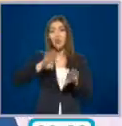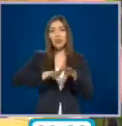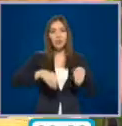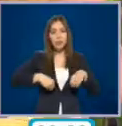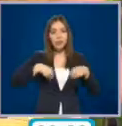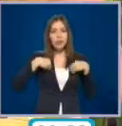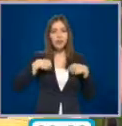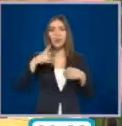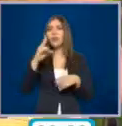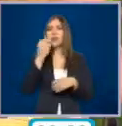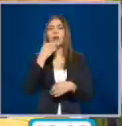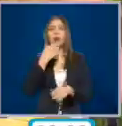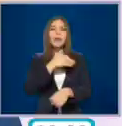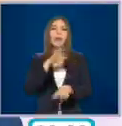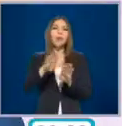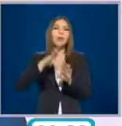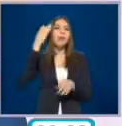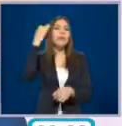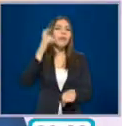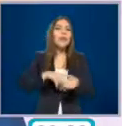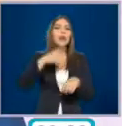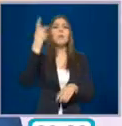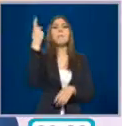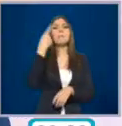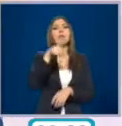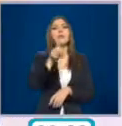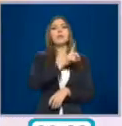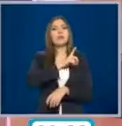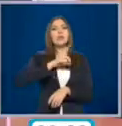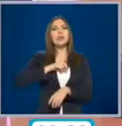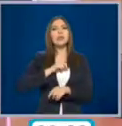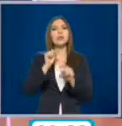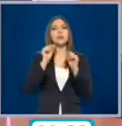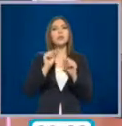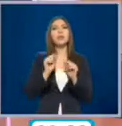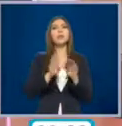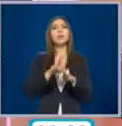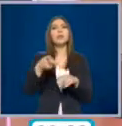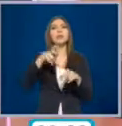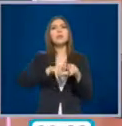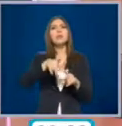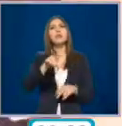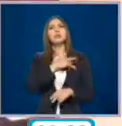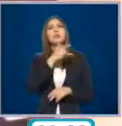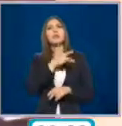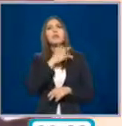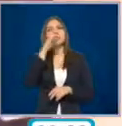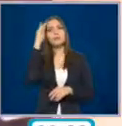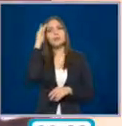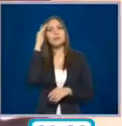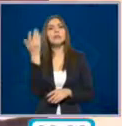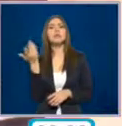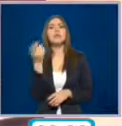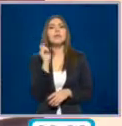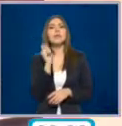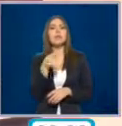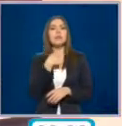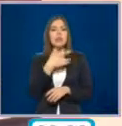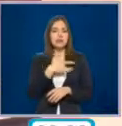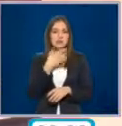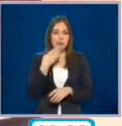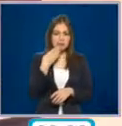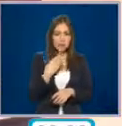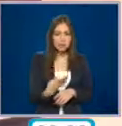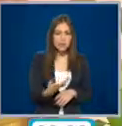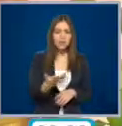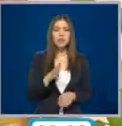qué se siente mal, y a partir de eso darle ese espacio a la otra persona y sentarse como a